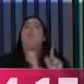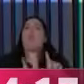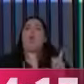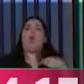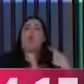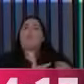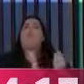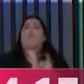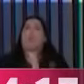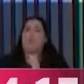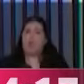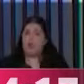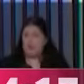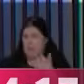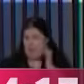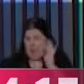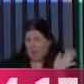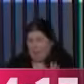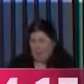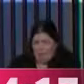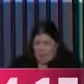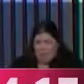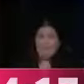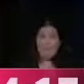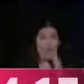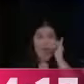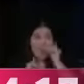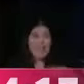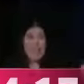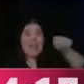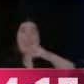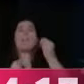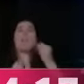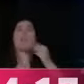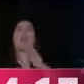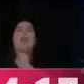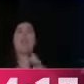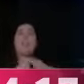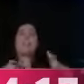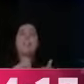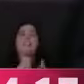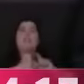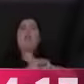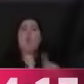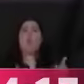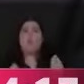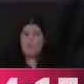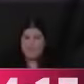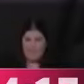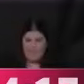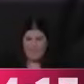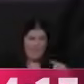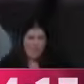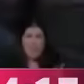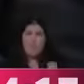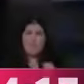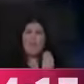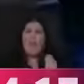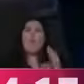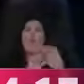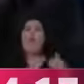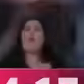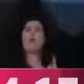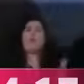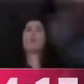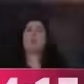¿Qué tiene que ver, digamos? O sea, ¿por qué no te la renovaron? Contale a la gente, Javier, ¿por qué no te la renovaron? Digo, digamos, este era un estudiante. Es